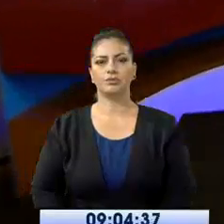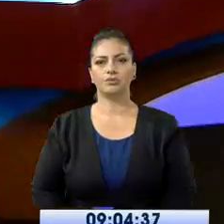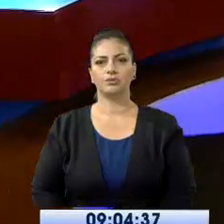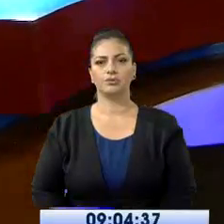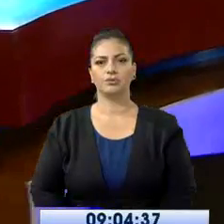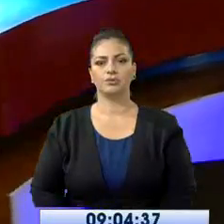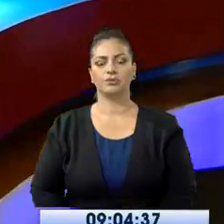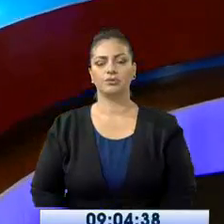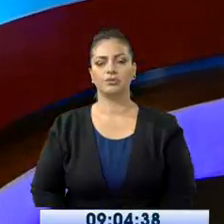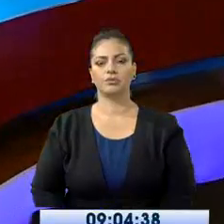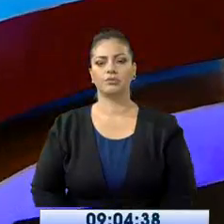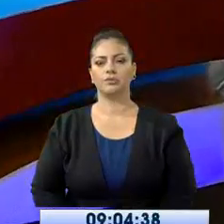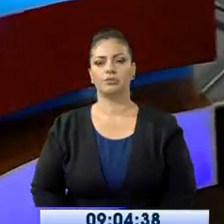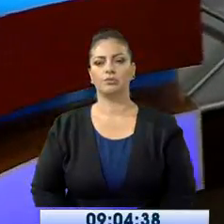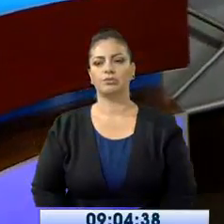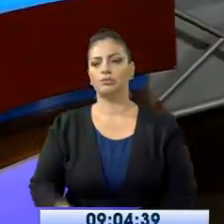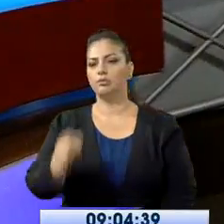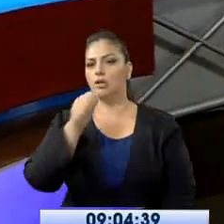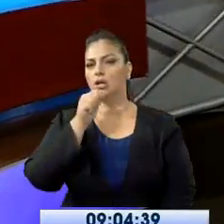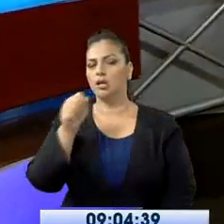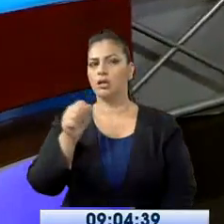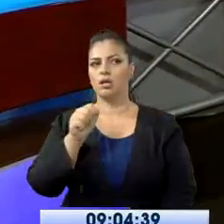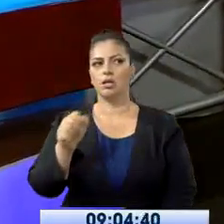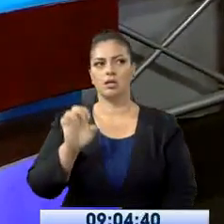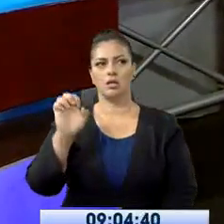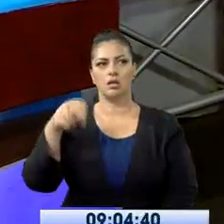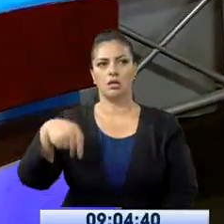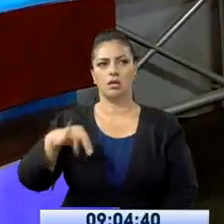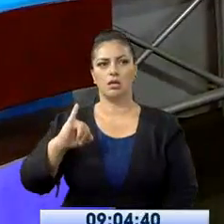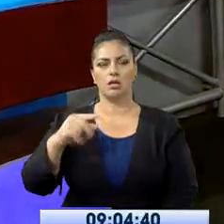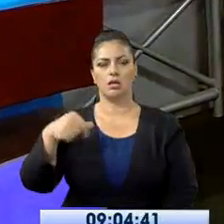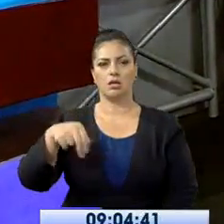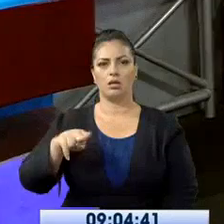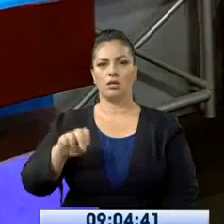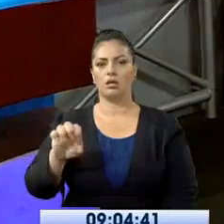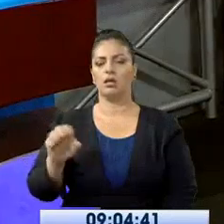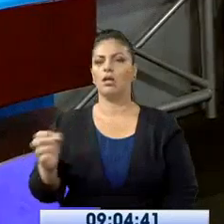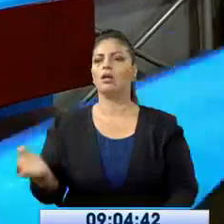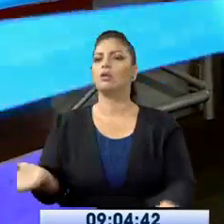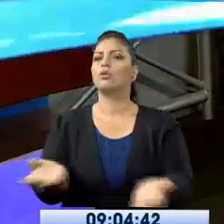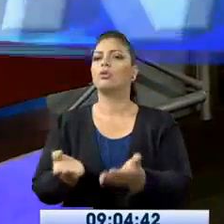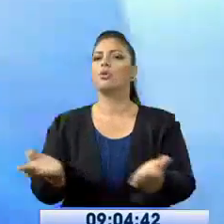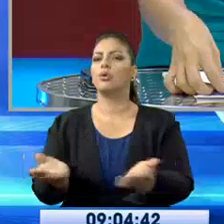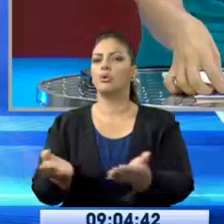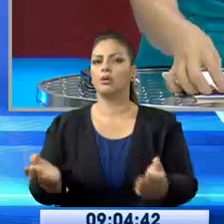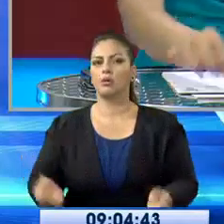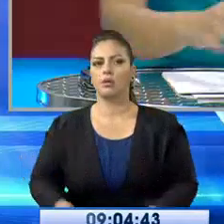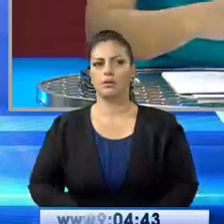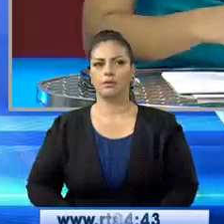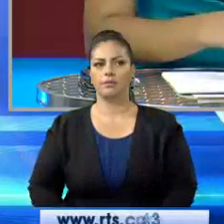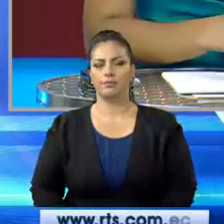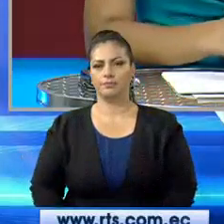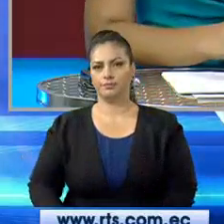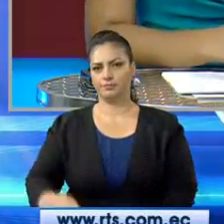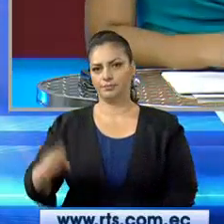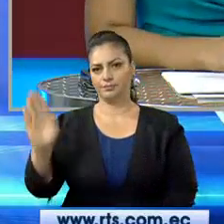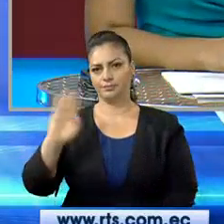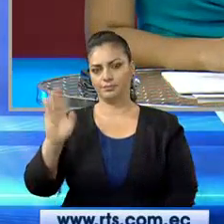Enrique Muñoz ha estado en un recorrido por los monigotes gigantes. Ahora díganos dónde se encuentra Enrique, en qué parte está. Hola, buenos